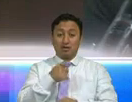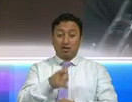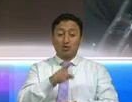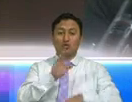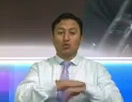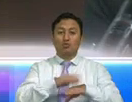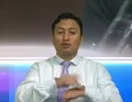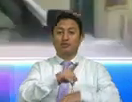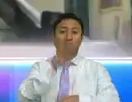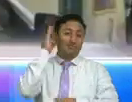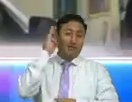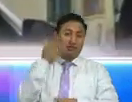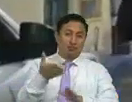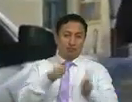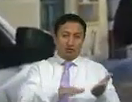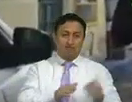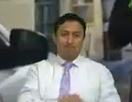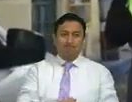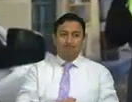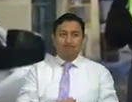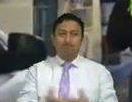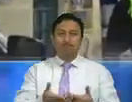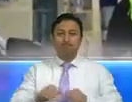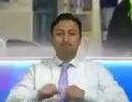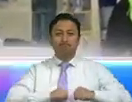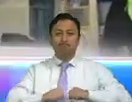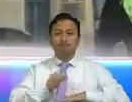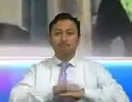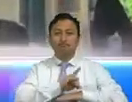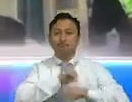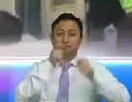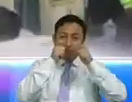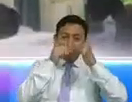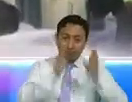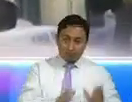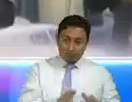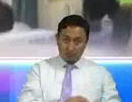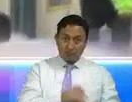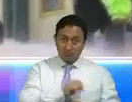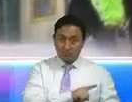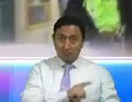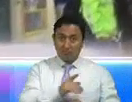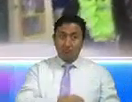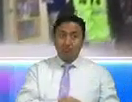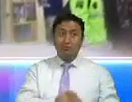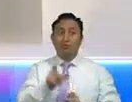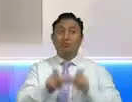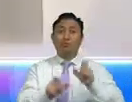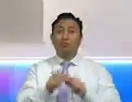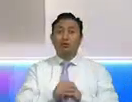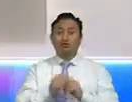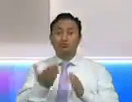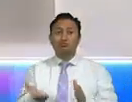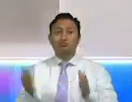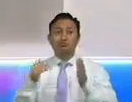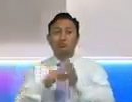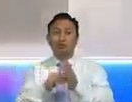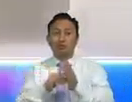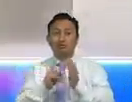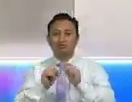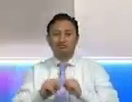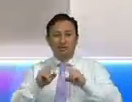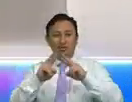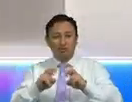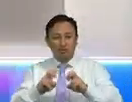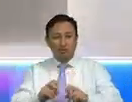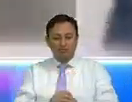de carolina las diligencias continuaron por pedido de la fiscalía así con la presencia de los sospechosos se realizó la reconstrucción de los hechos